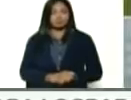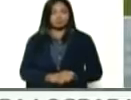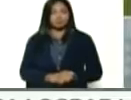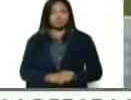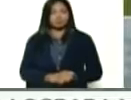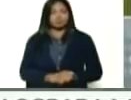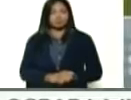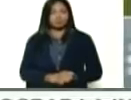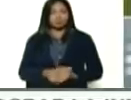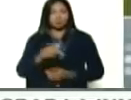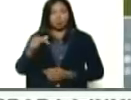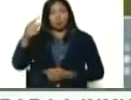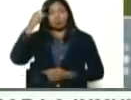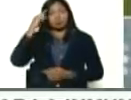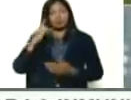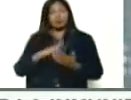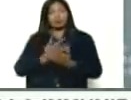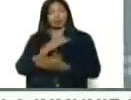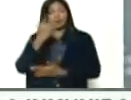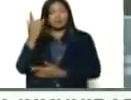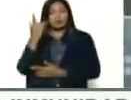hoy día del árbol